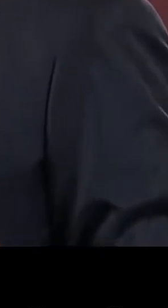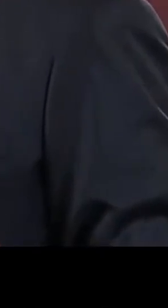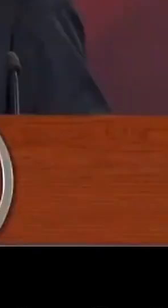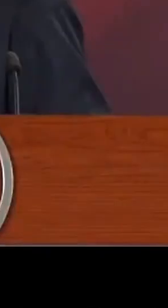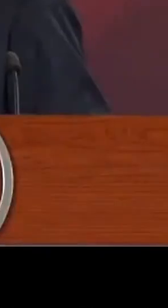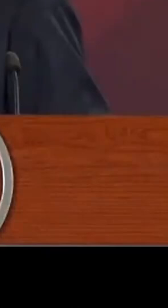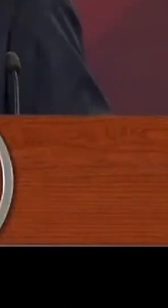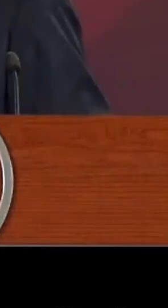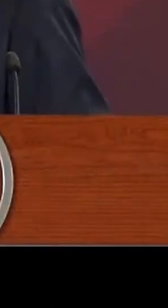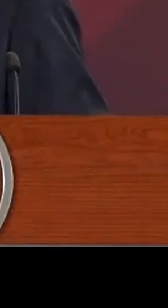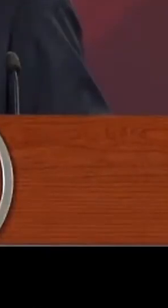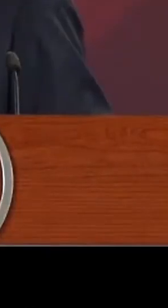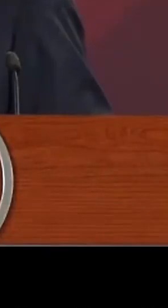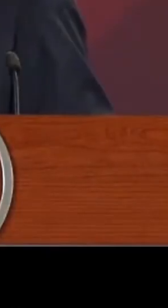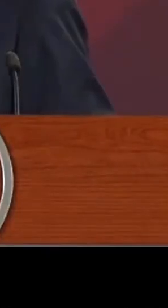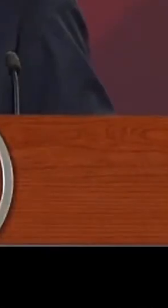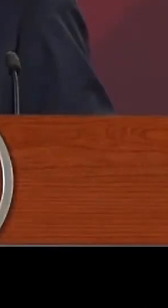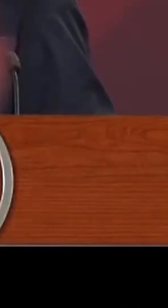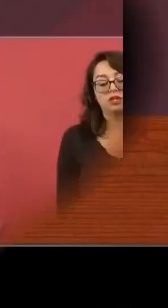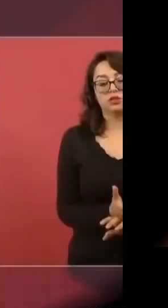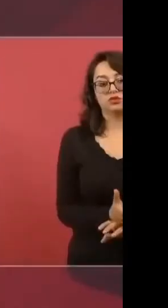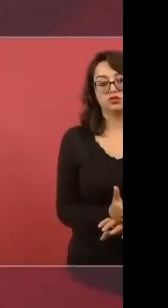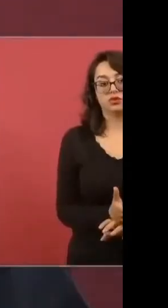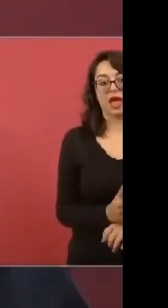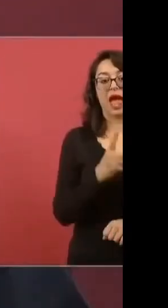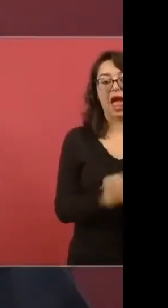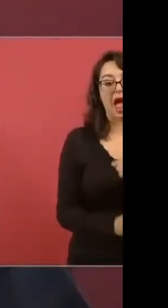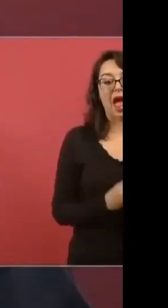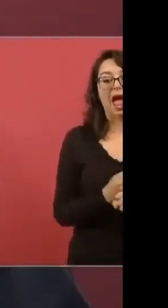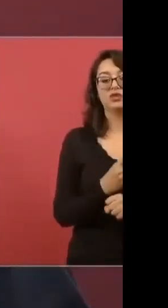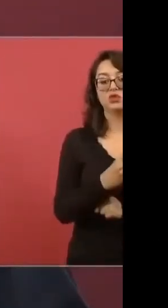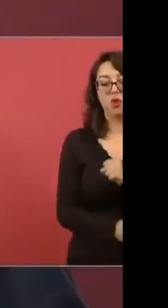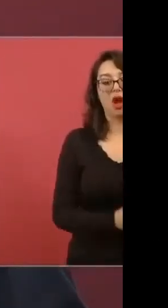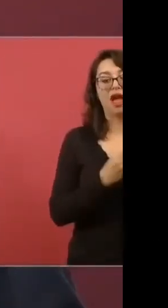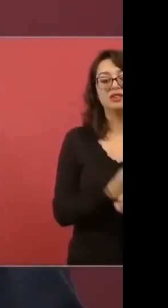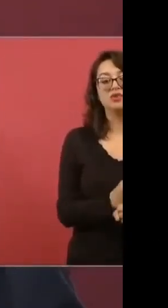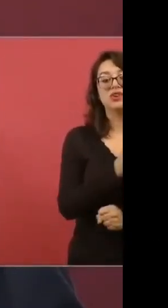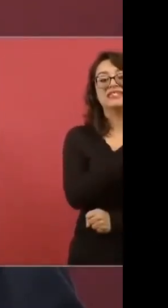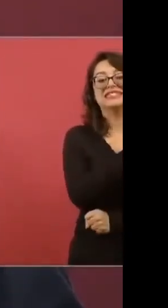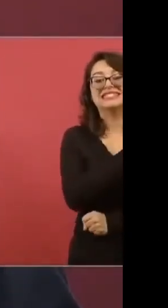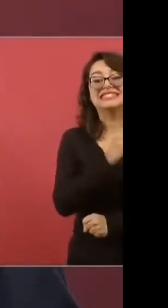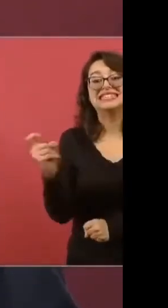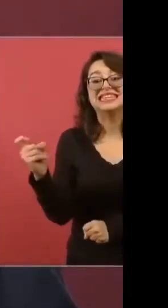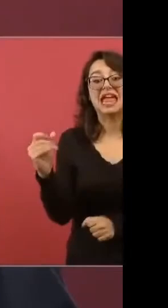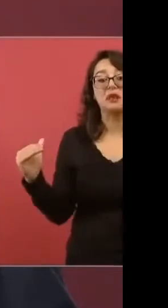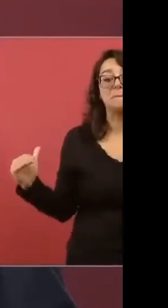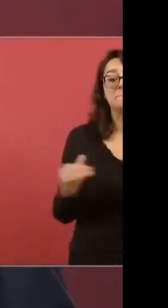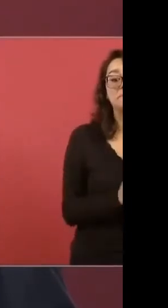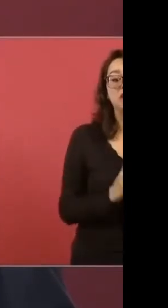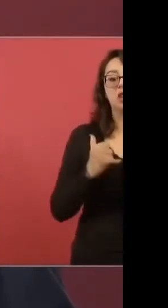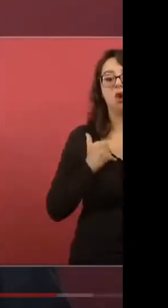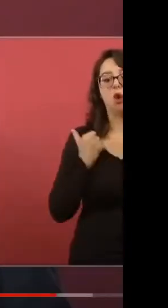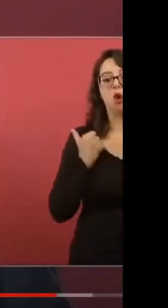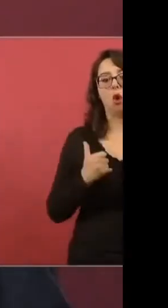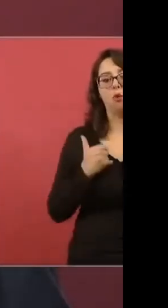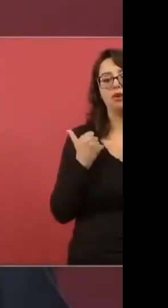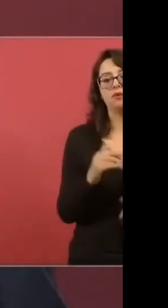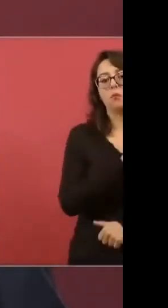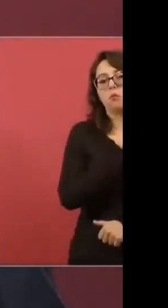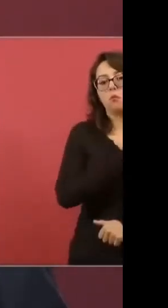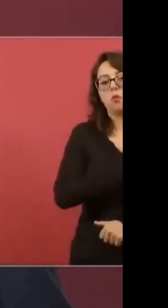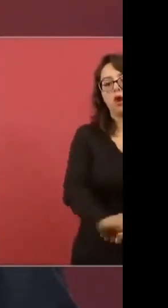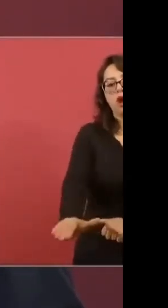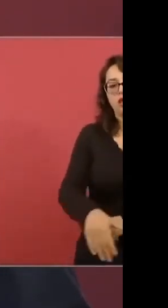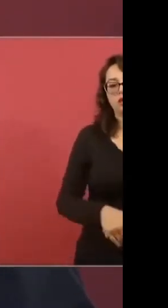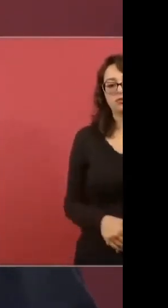más de cien mil jóvenes cada año en Estados Unidos jóvenes por el consumo de